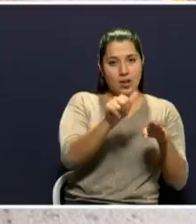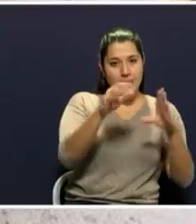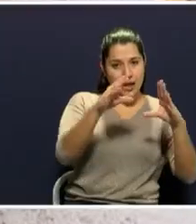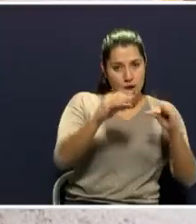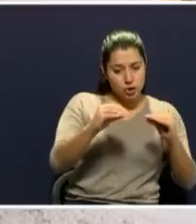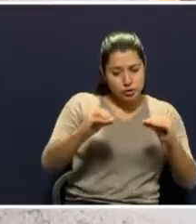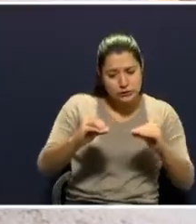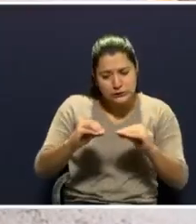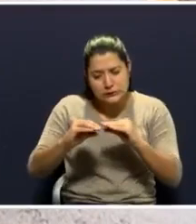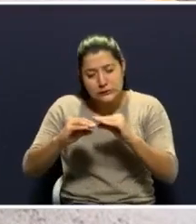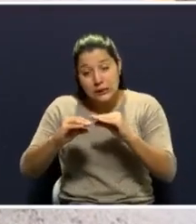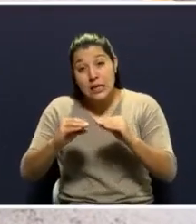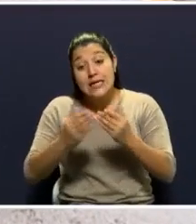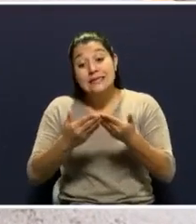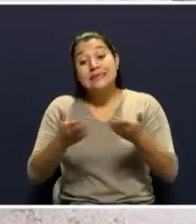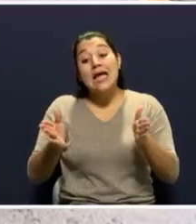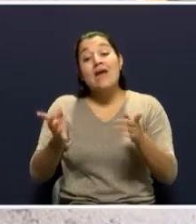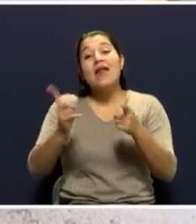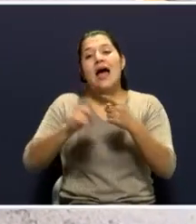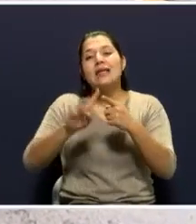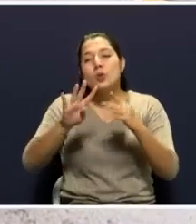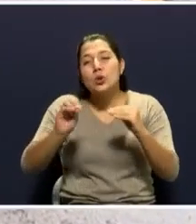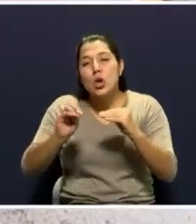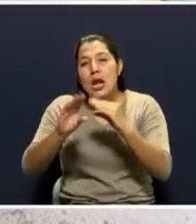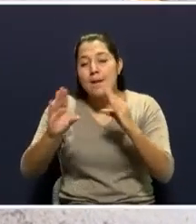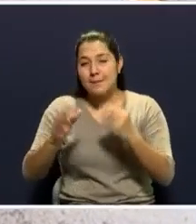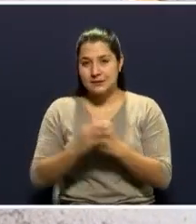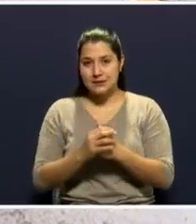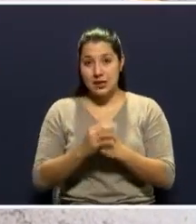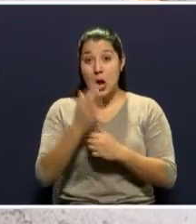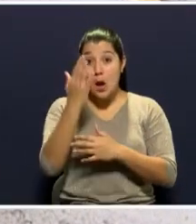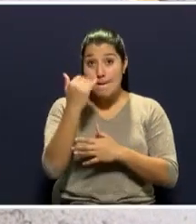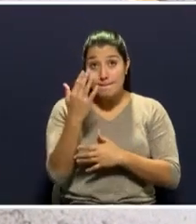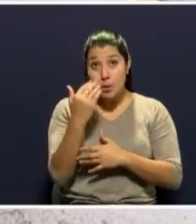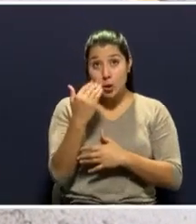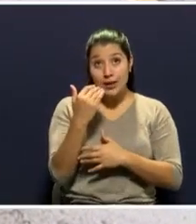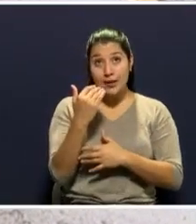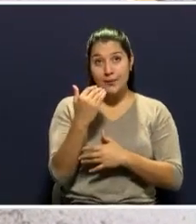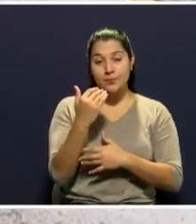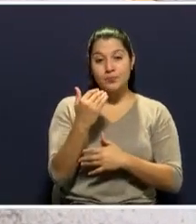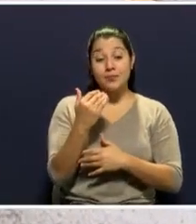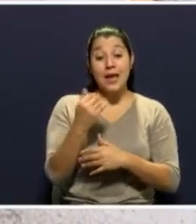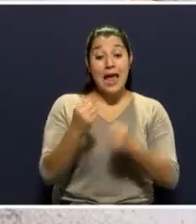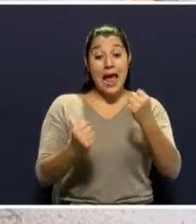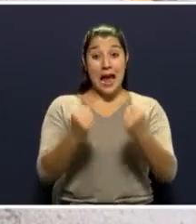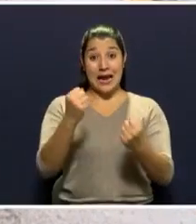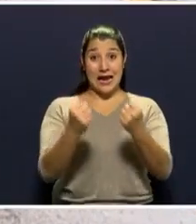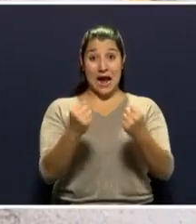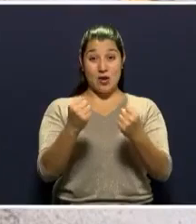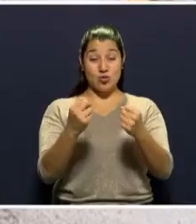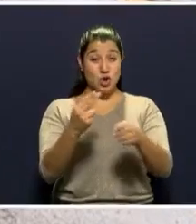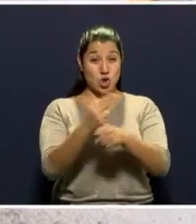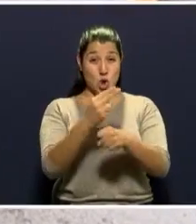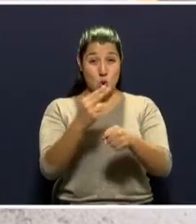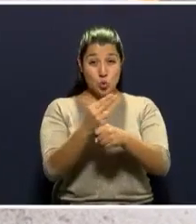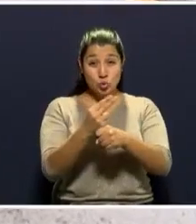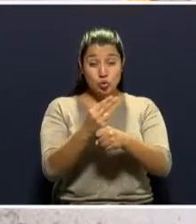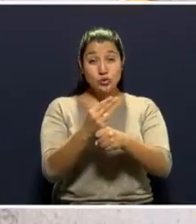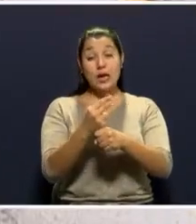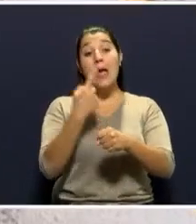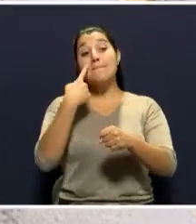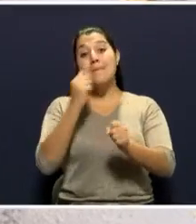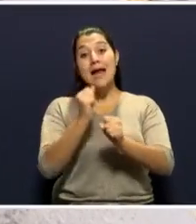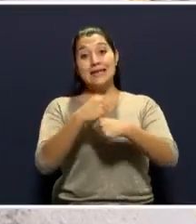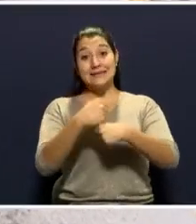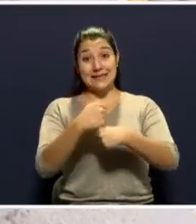clausura obedece a que se deben retirar los camiones de avance que fueron utilizados en la construcción del nuevo puente